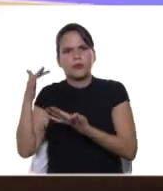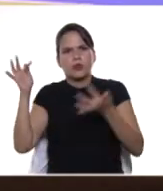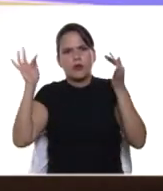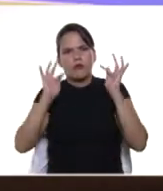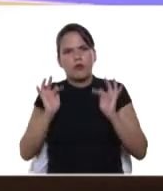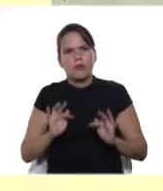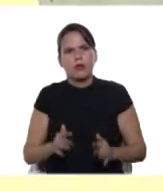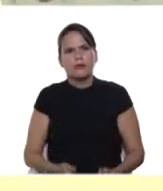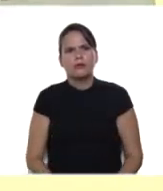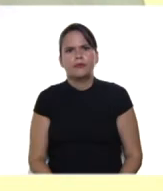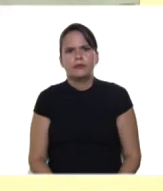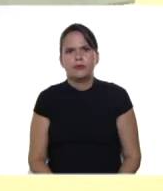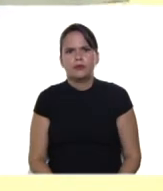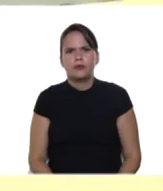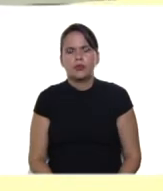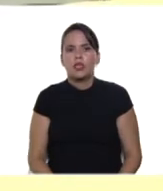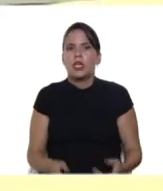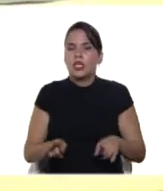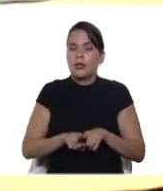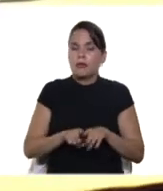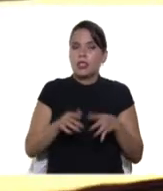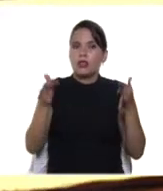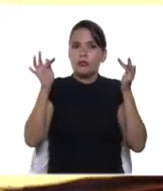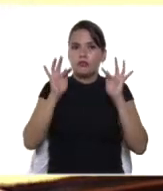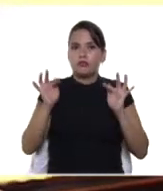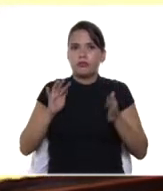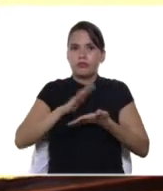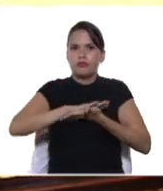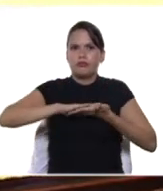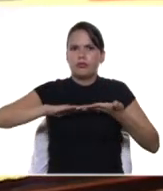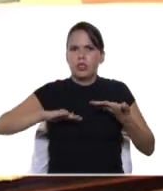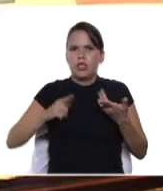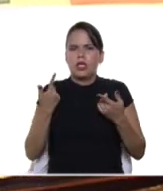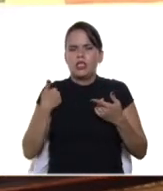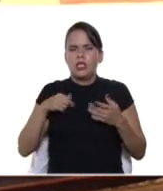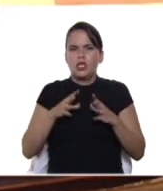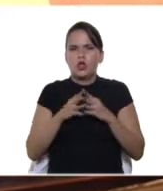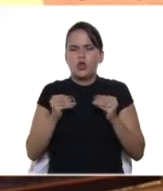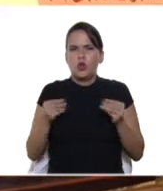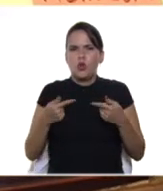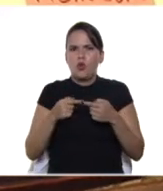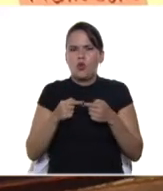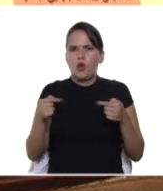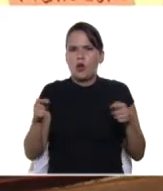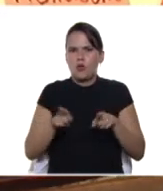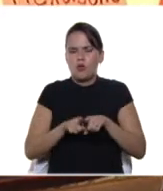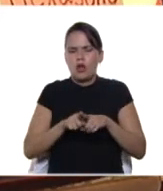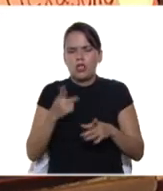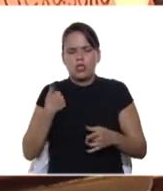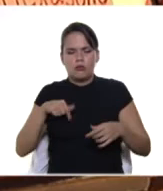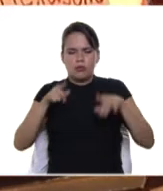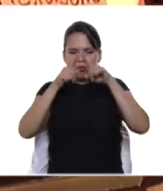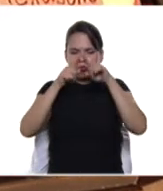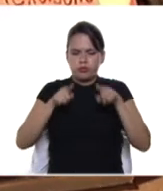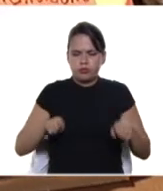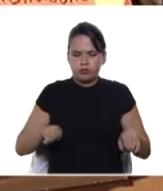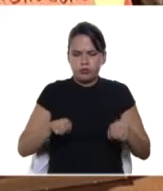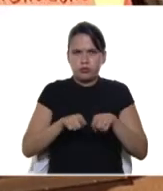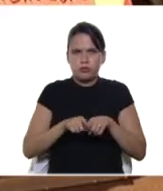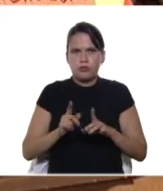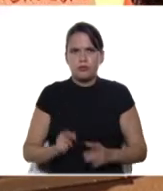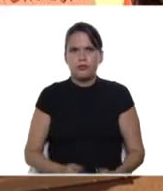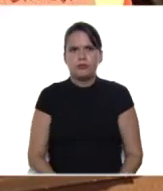figuras que pertenecen a los polígonos regulares. Tenemos el triángulo. Es un